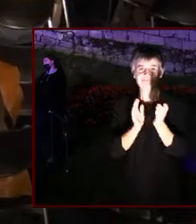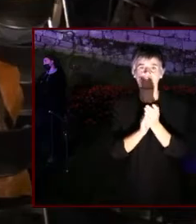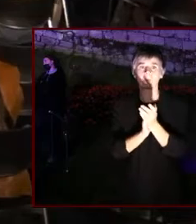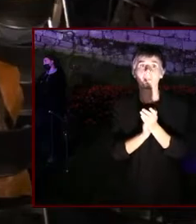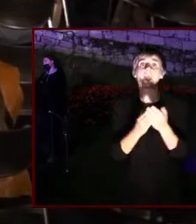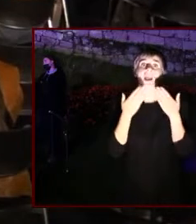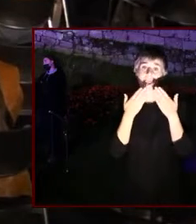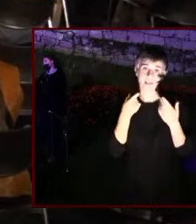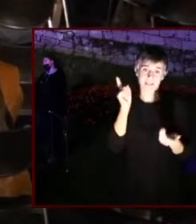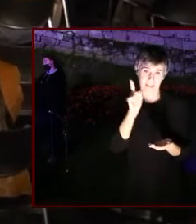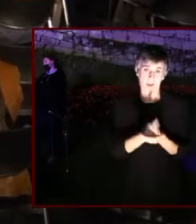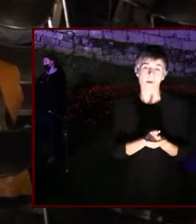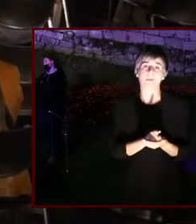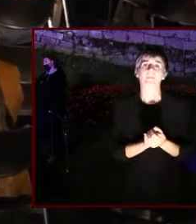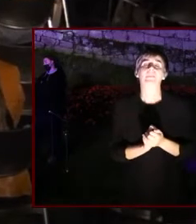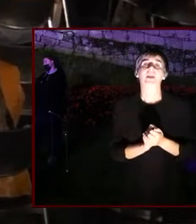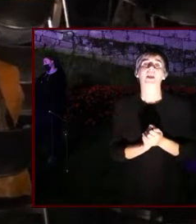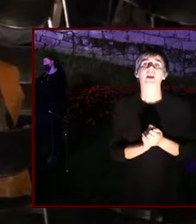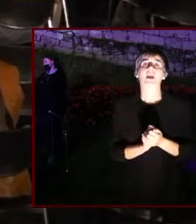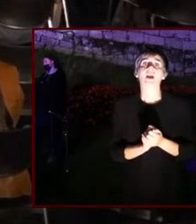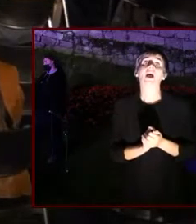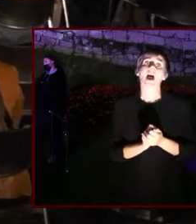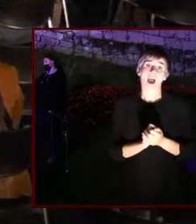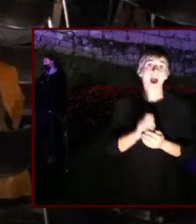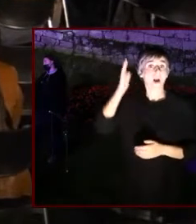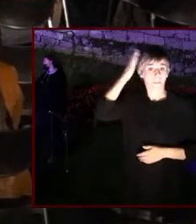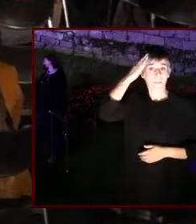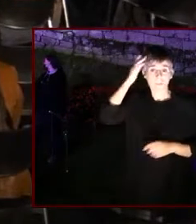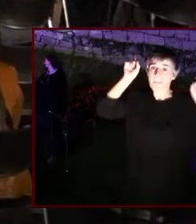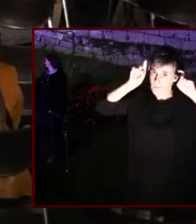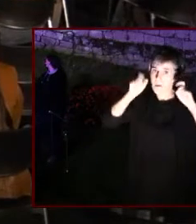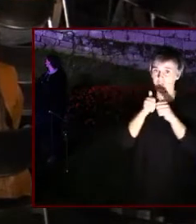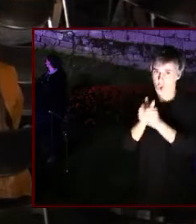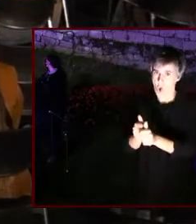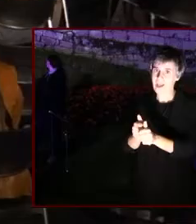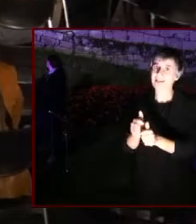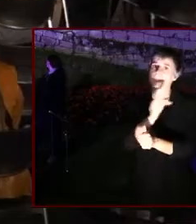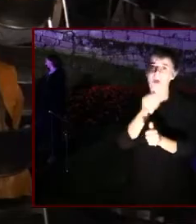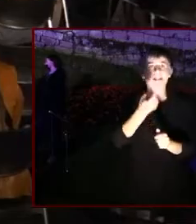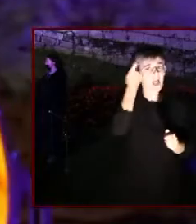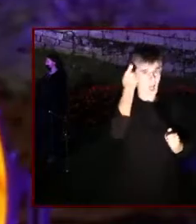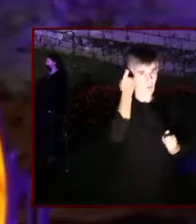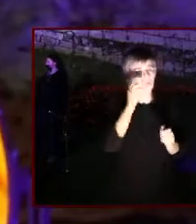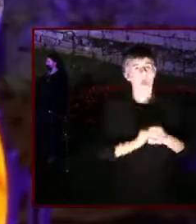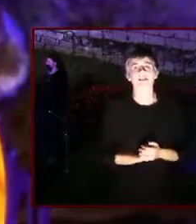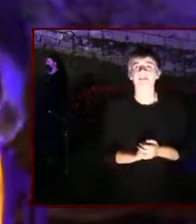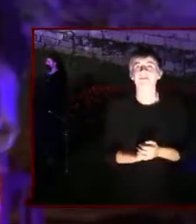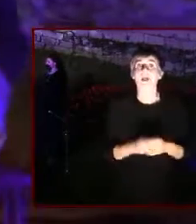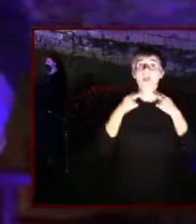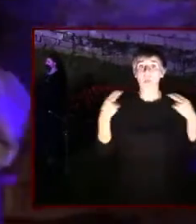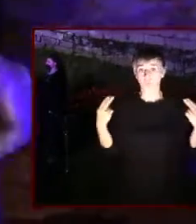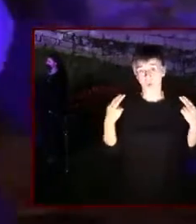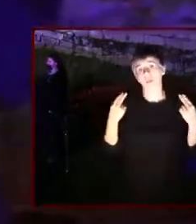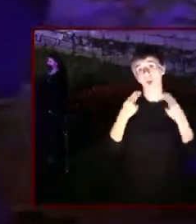Gracias tamén de novas mentoras e a rapazas mentorizadas. A Deputación de